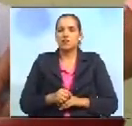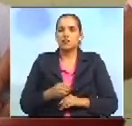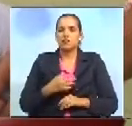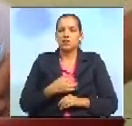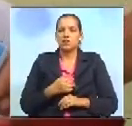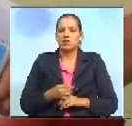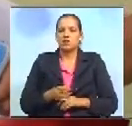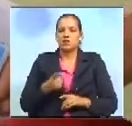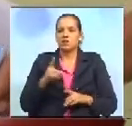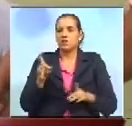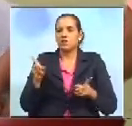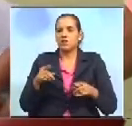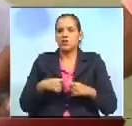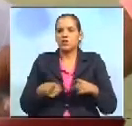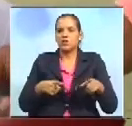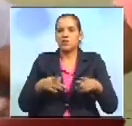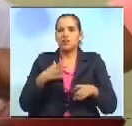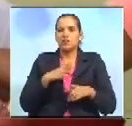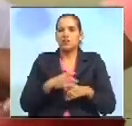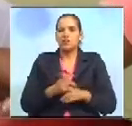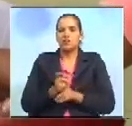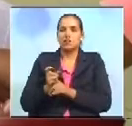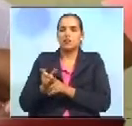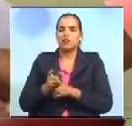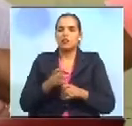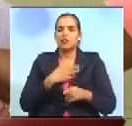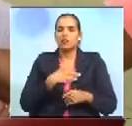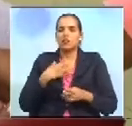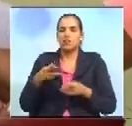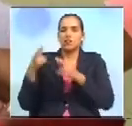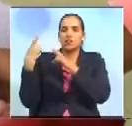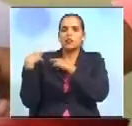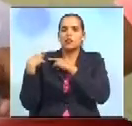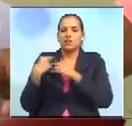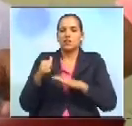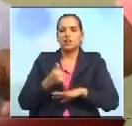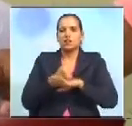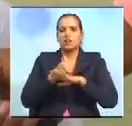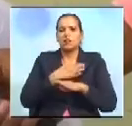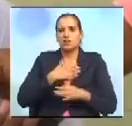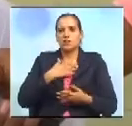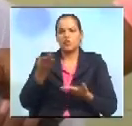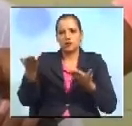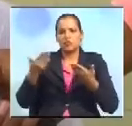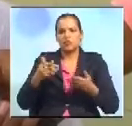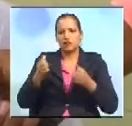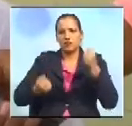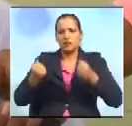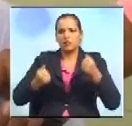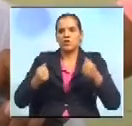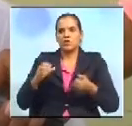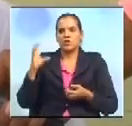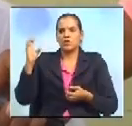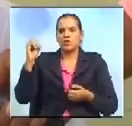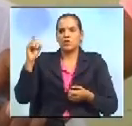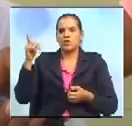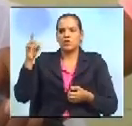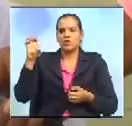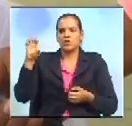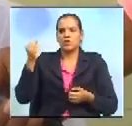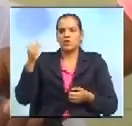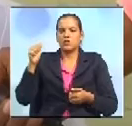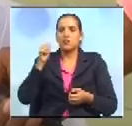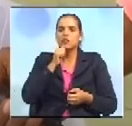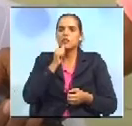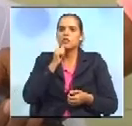quien corresponda, al concejal, ¿cuál será el responsable que mande agua aquí por el parque de Codesa?